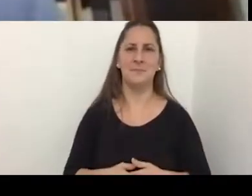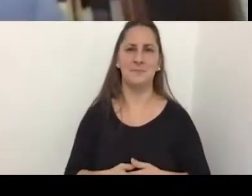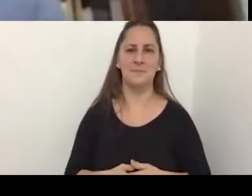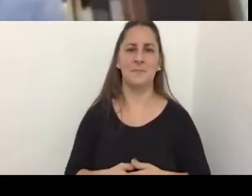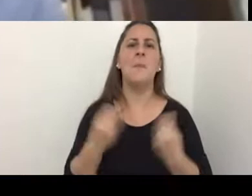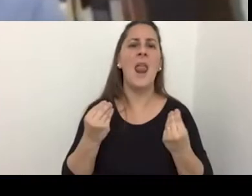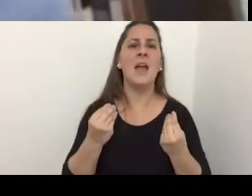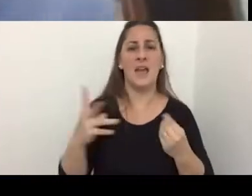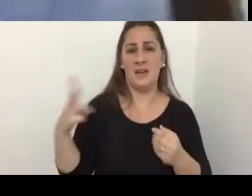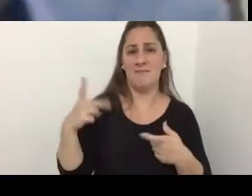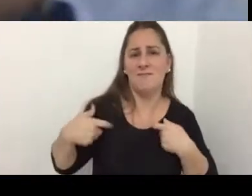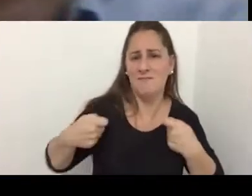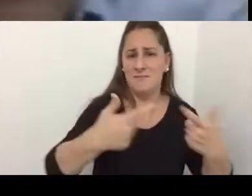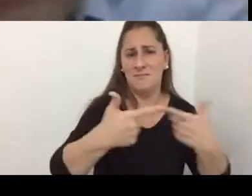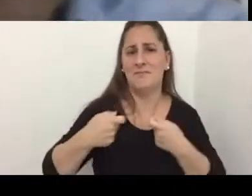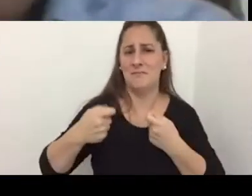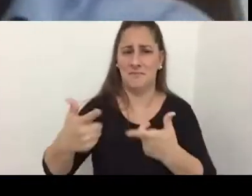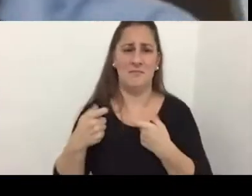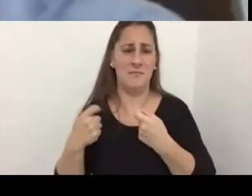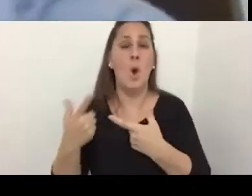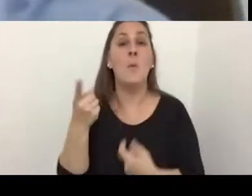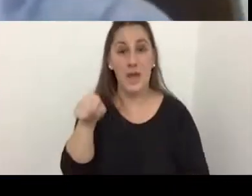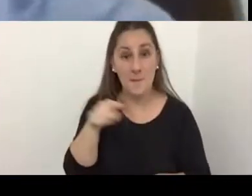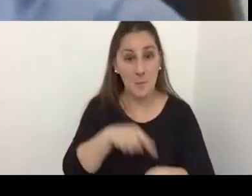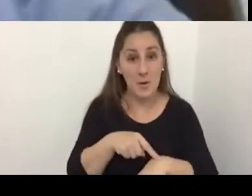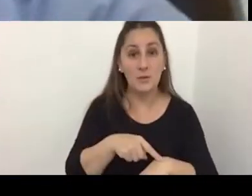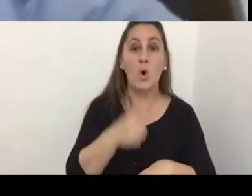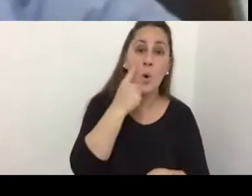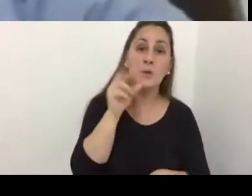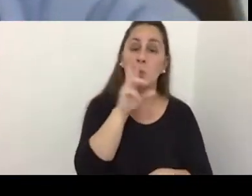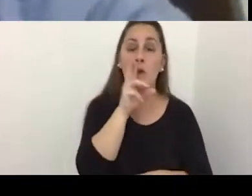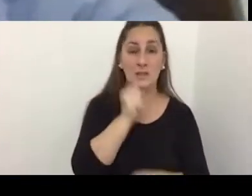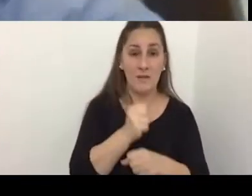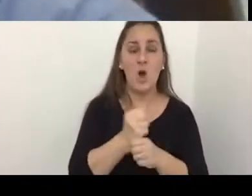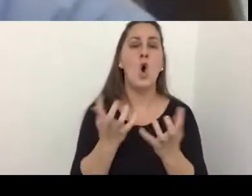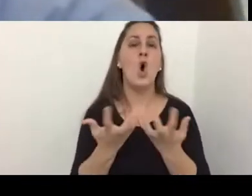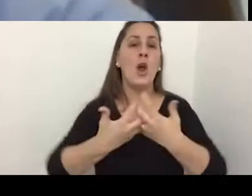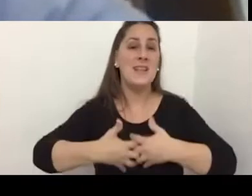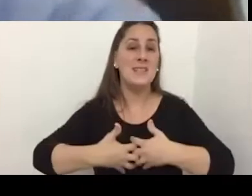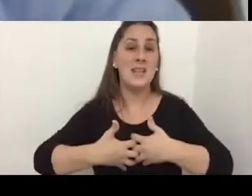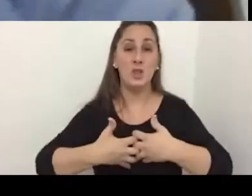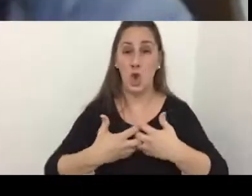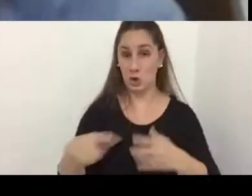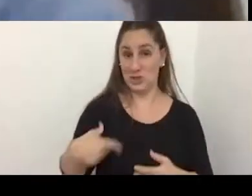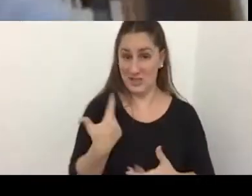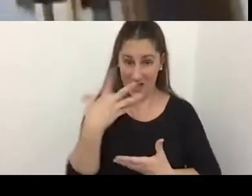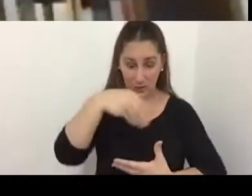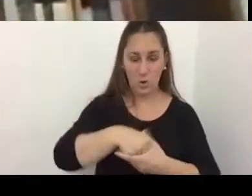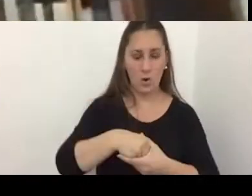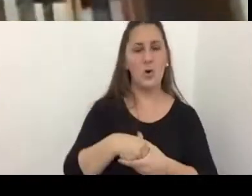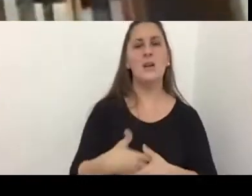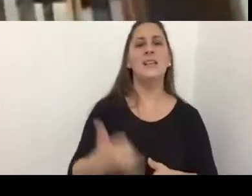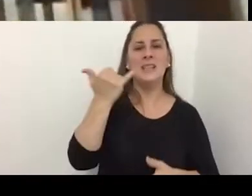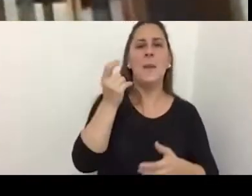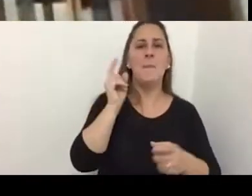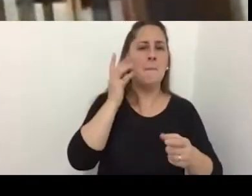distribuir la riqueza. Porque ahí los trabajadores y las trabajadoras, a través de sus organizaciones sindicales, tienen directa